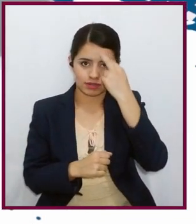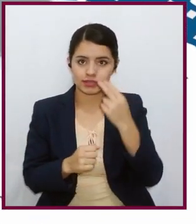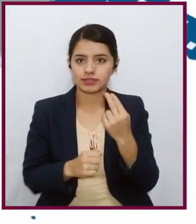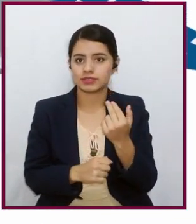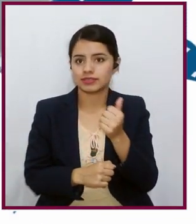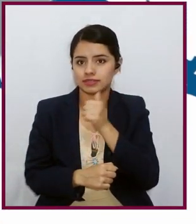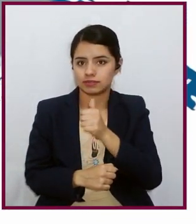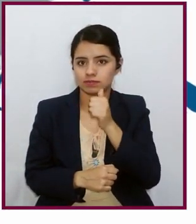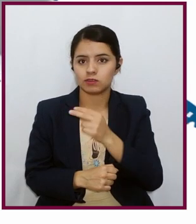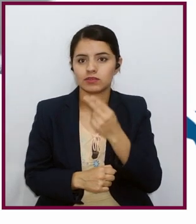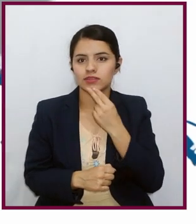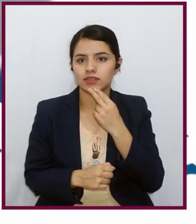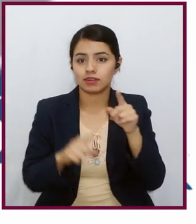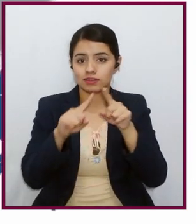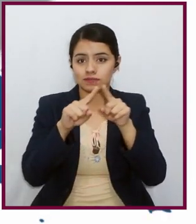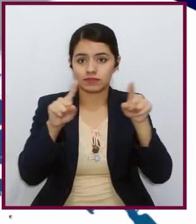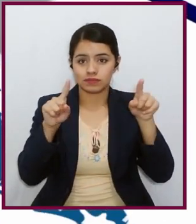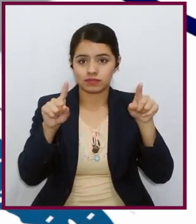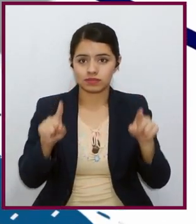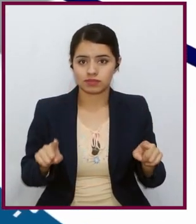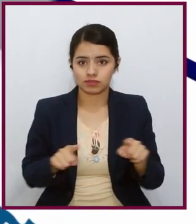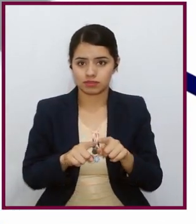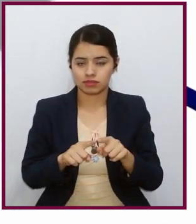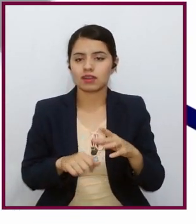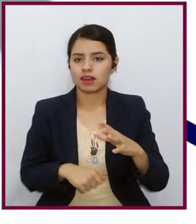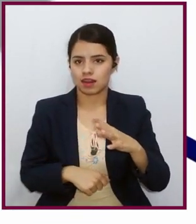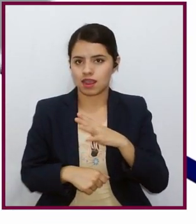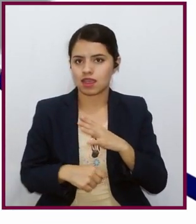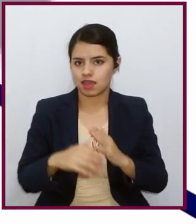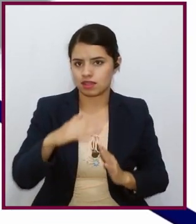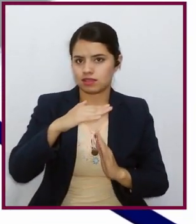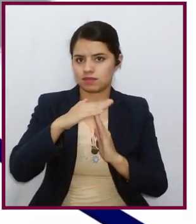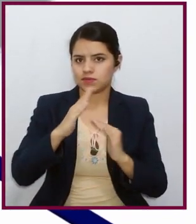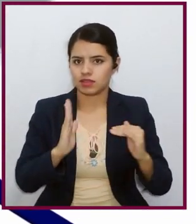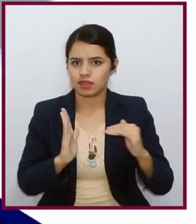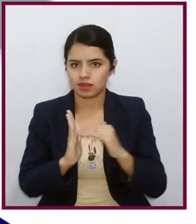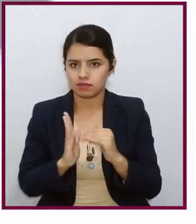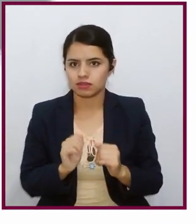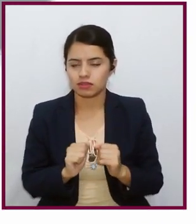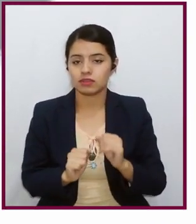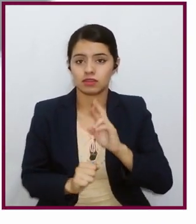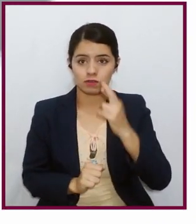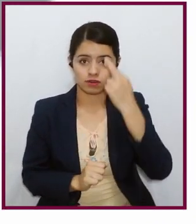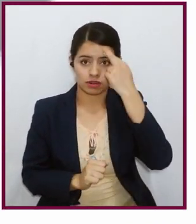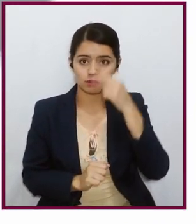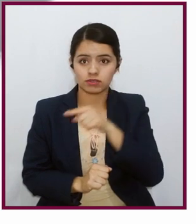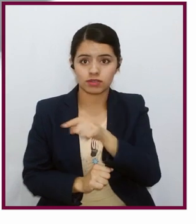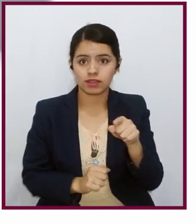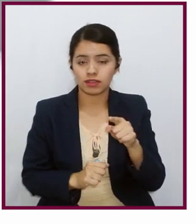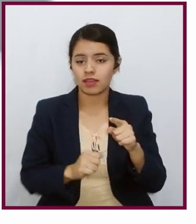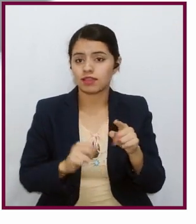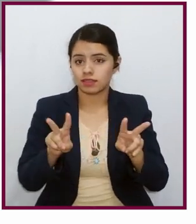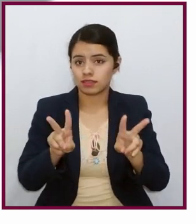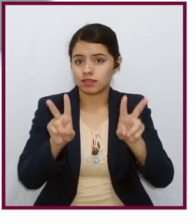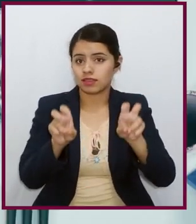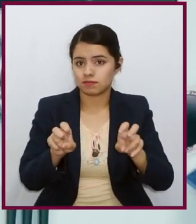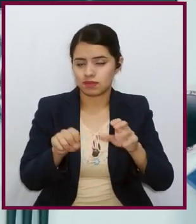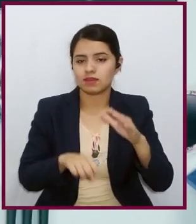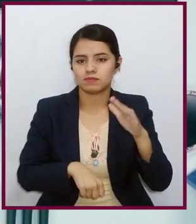vaya desarrollando el tema y nosotros podamos utilizar gráficos en los cuales omitamos, inclusive en el boceto en el cual ya